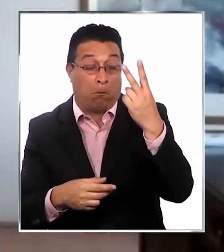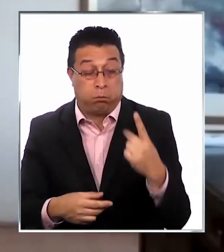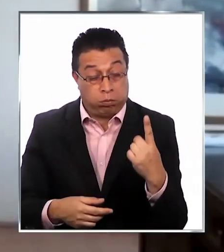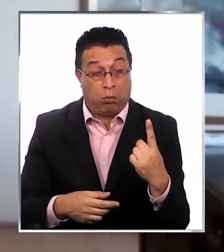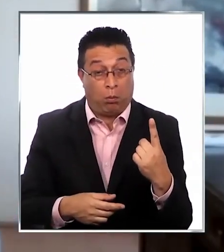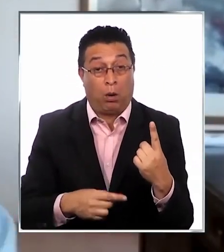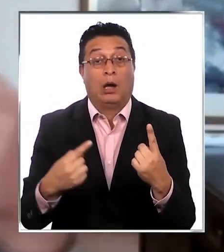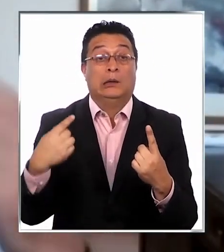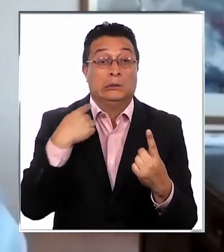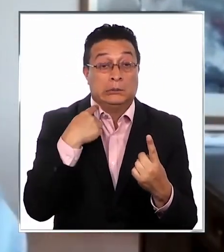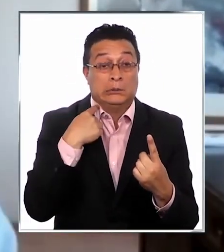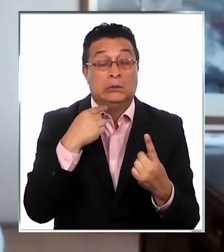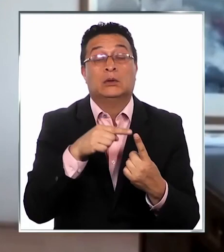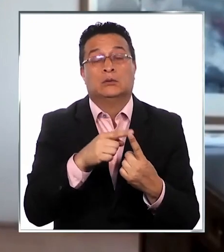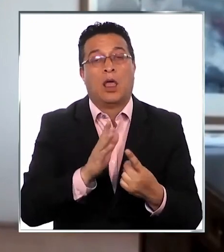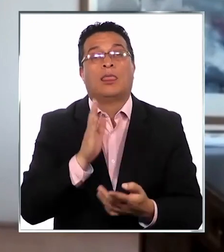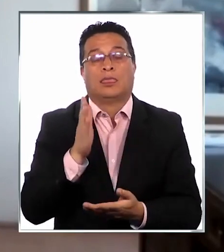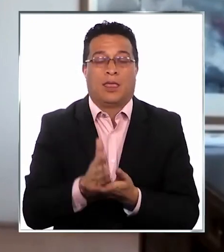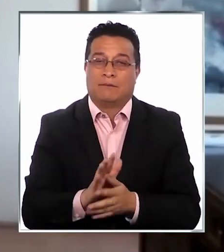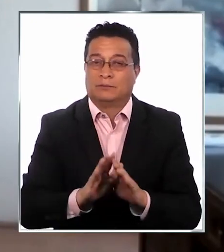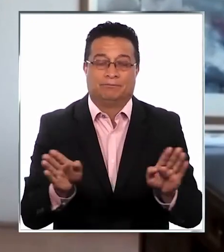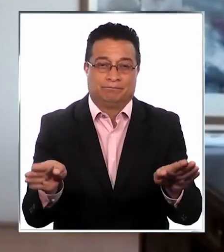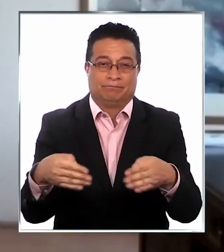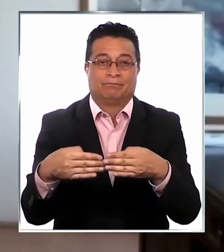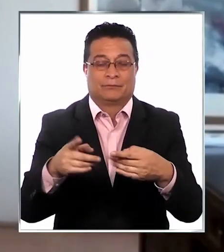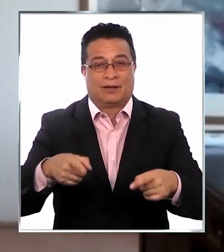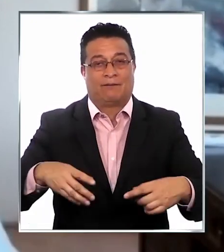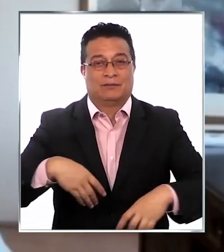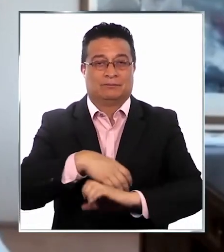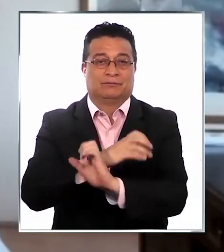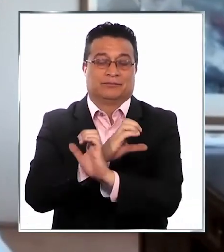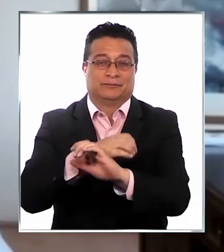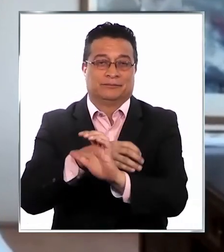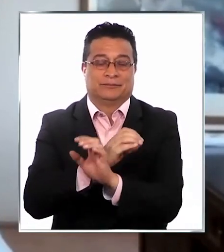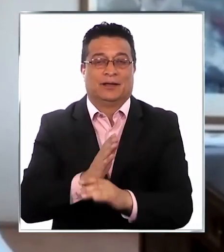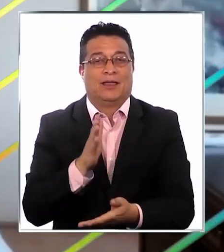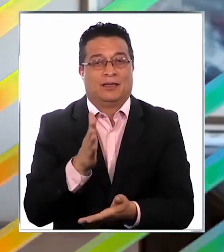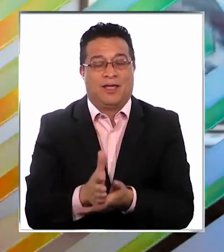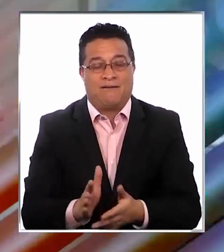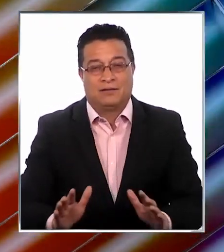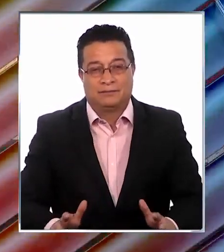alguna razón sanitaria tendrán que también volver entonces al mecanismo de educación a distancia.